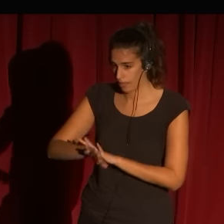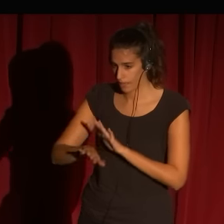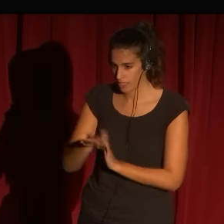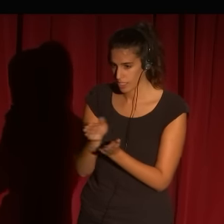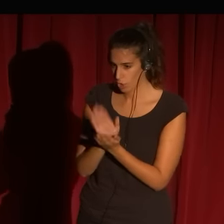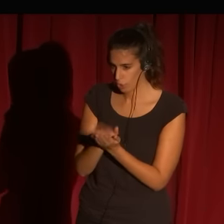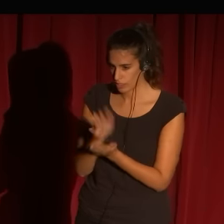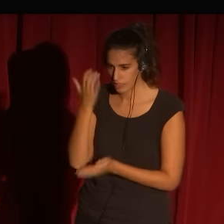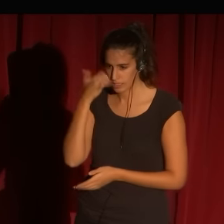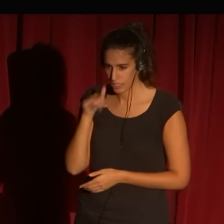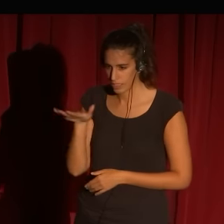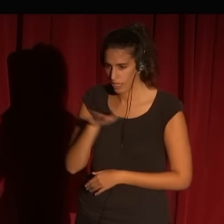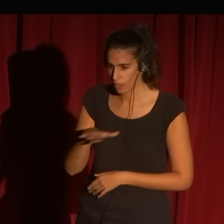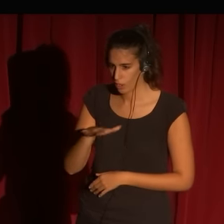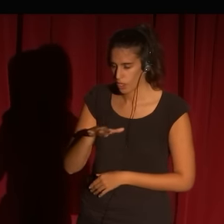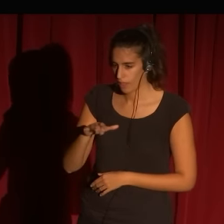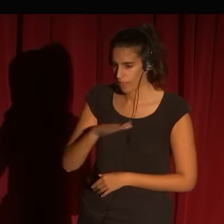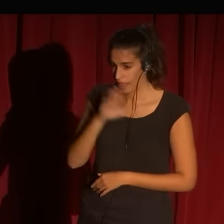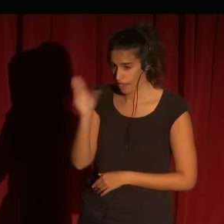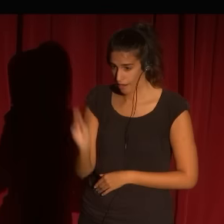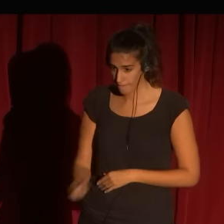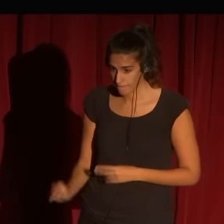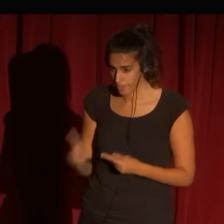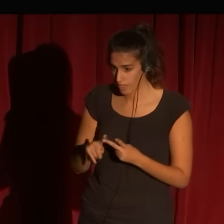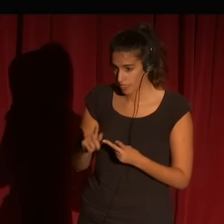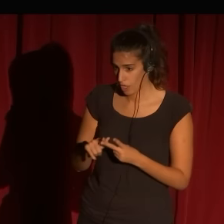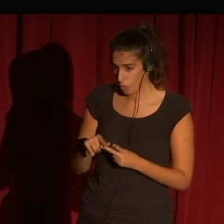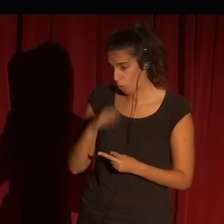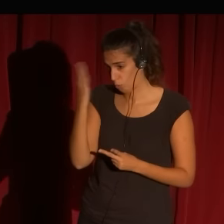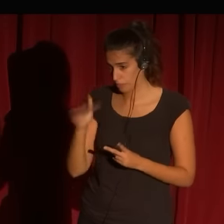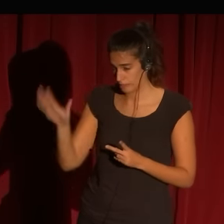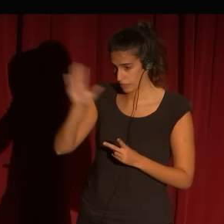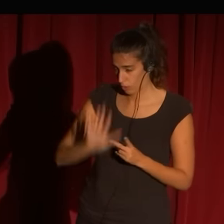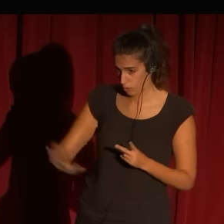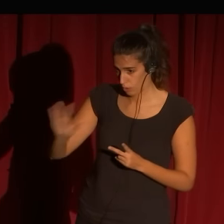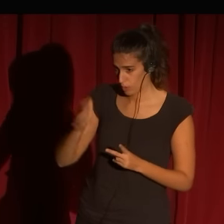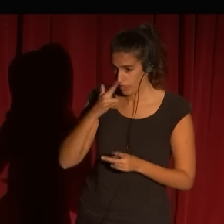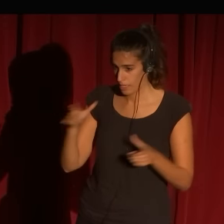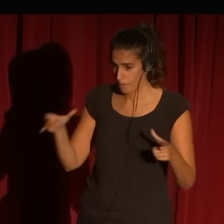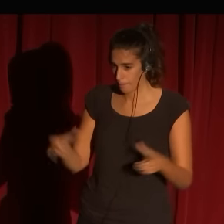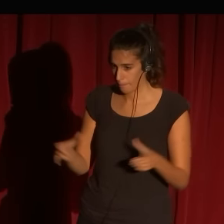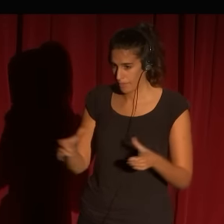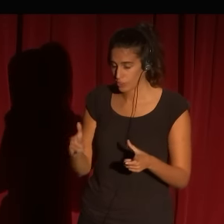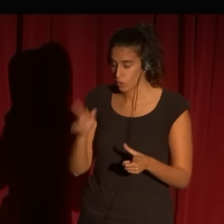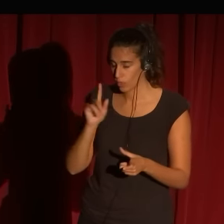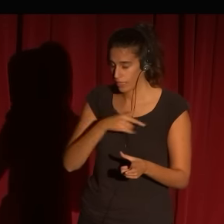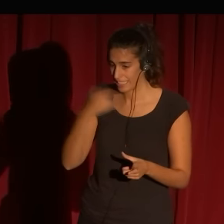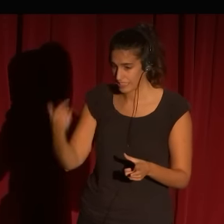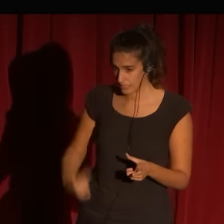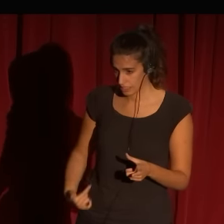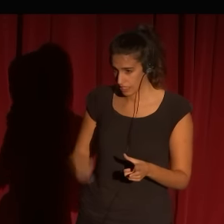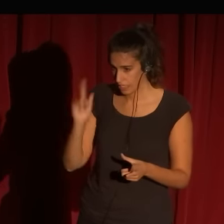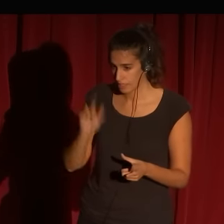ellas exóticas del indop Pacífico africanas o caribeñas no europeas un plato de porcelana que viene de China copas de plata